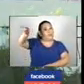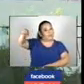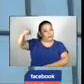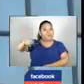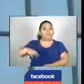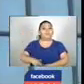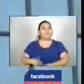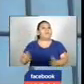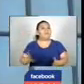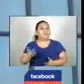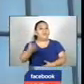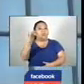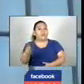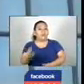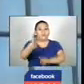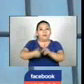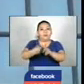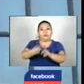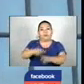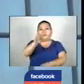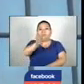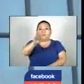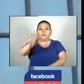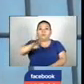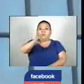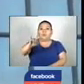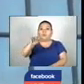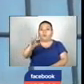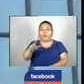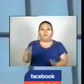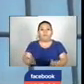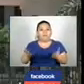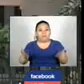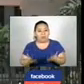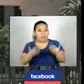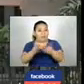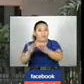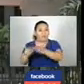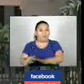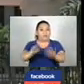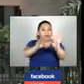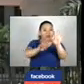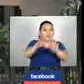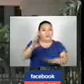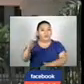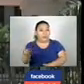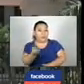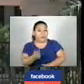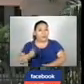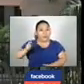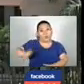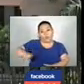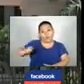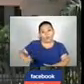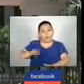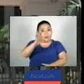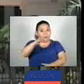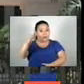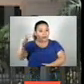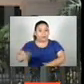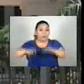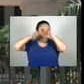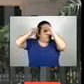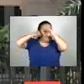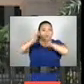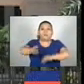Justicia se llevarán a cabo el sábado 24 de julio, con participación de más de 700 jueces a nivel nacional. Imágenes